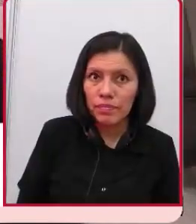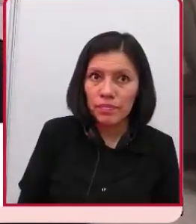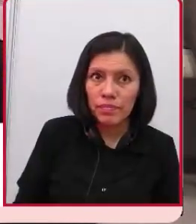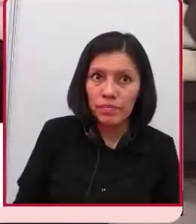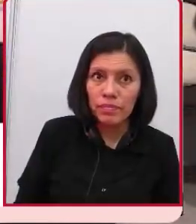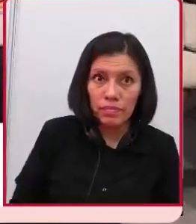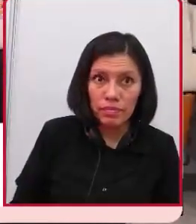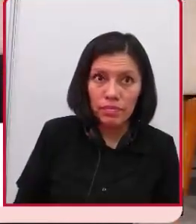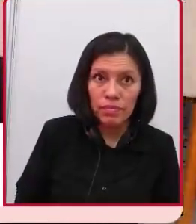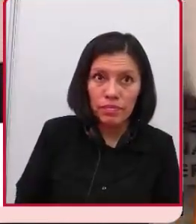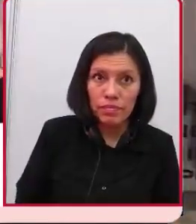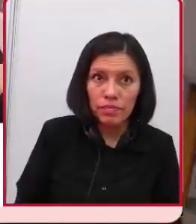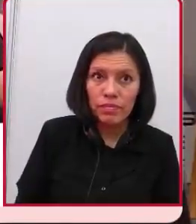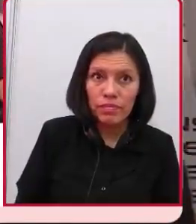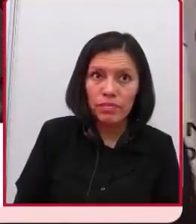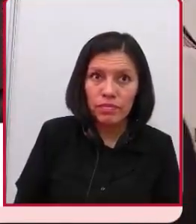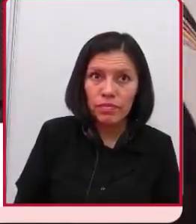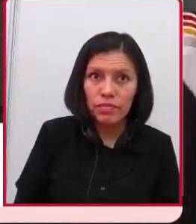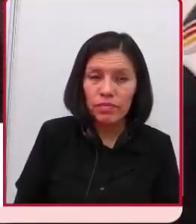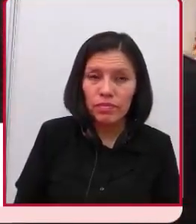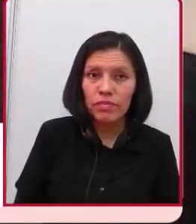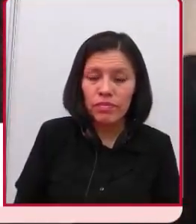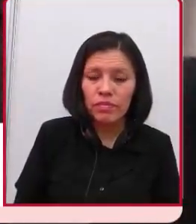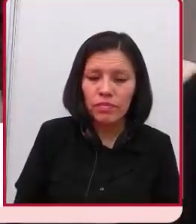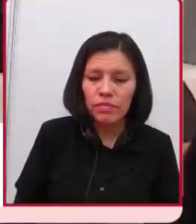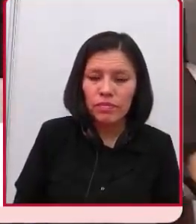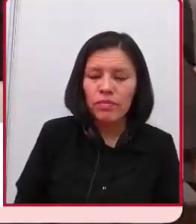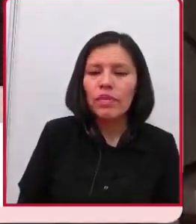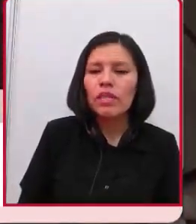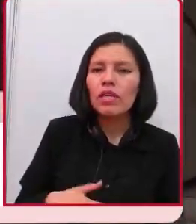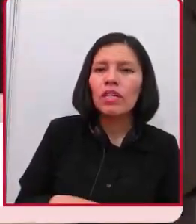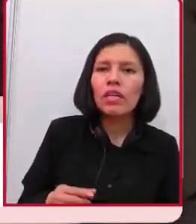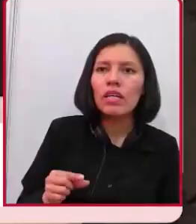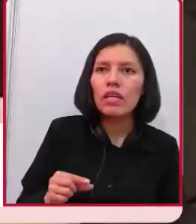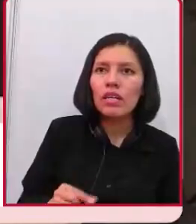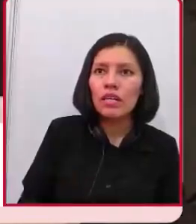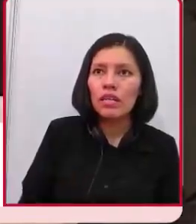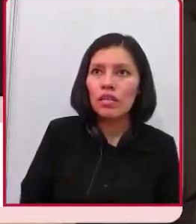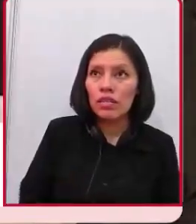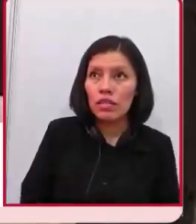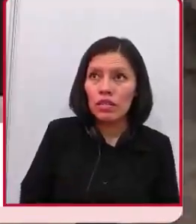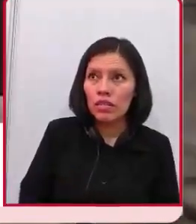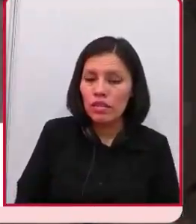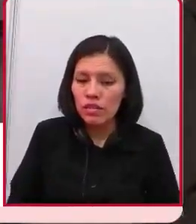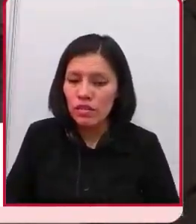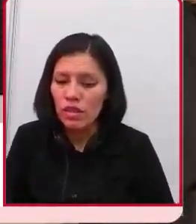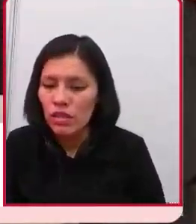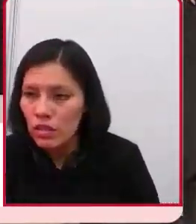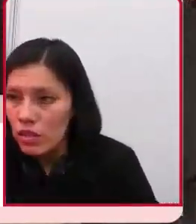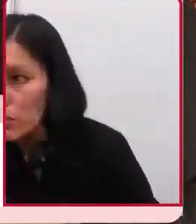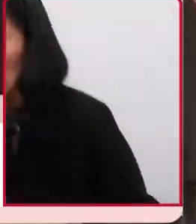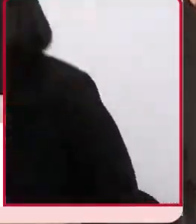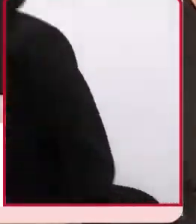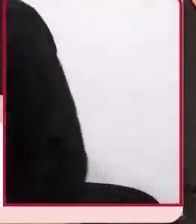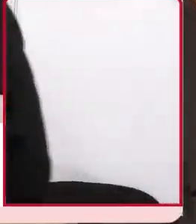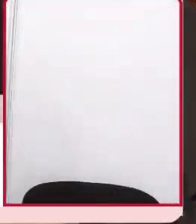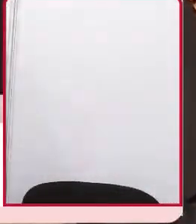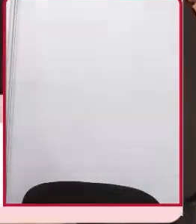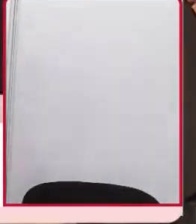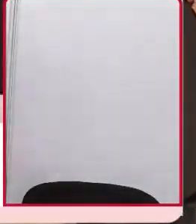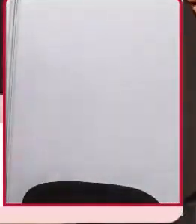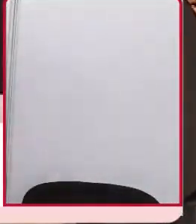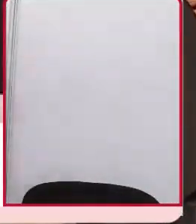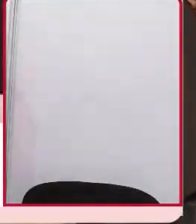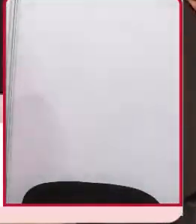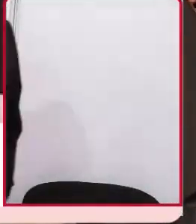A continuación, invitamos a Cristian Curo con el tema Geometalurgia del yacimiento hipógeno de sulfuros secundarios de cobre